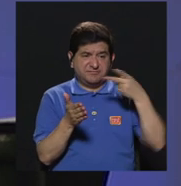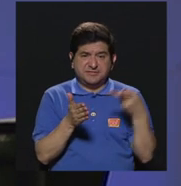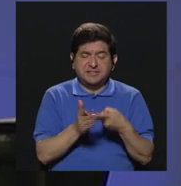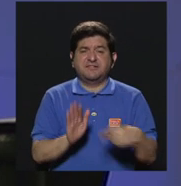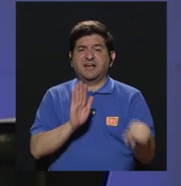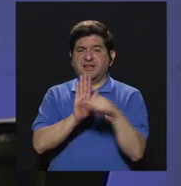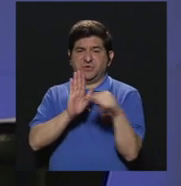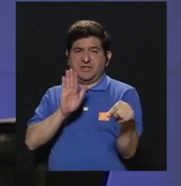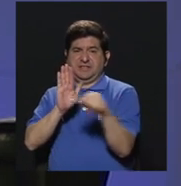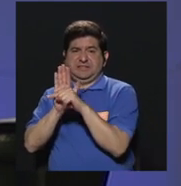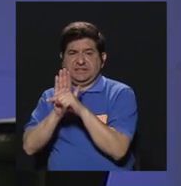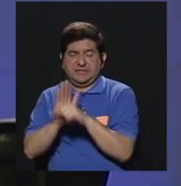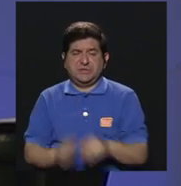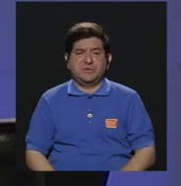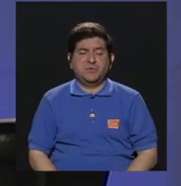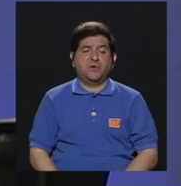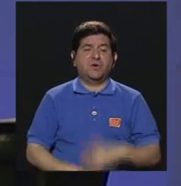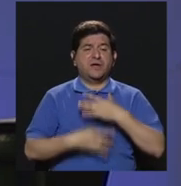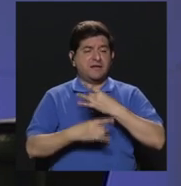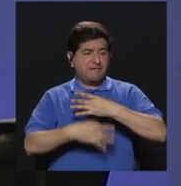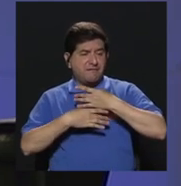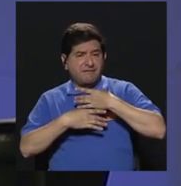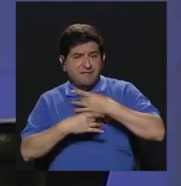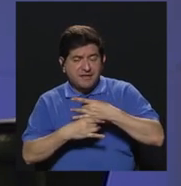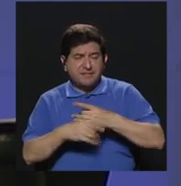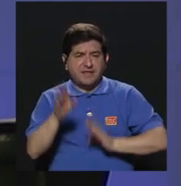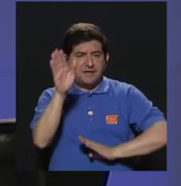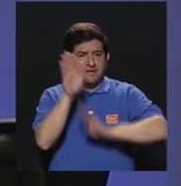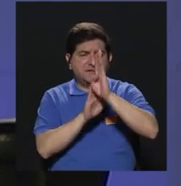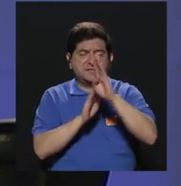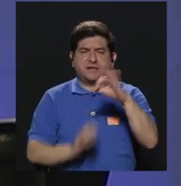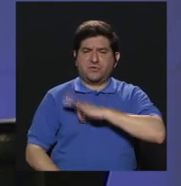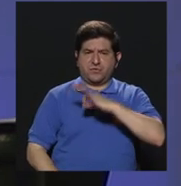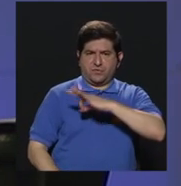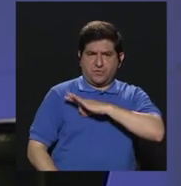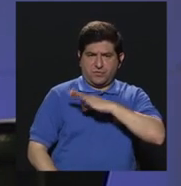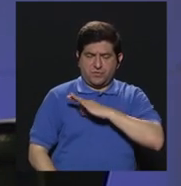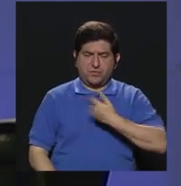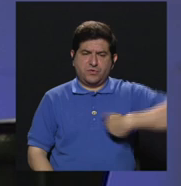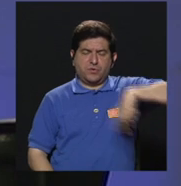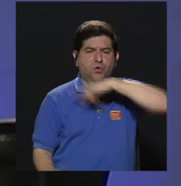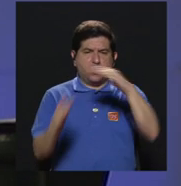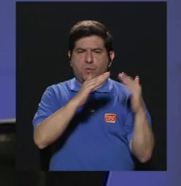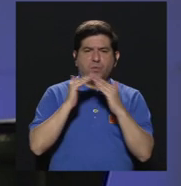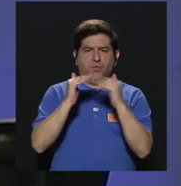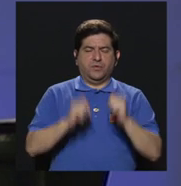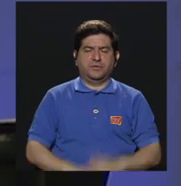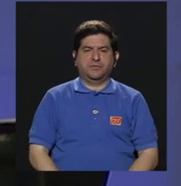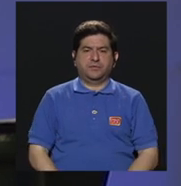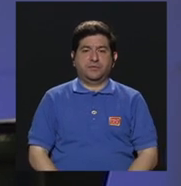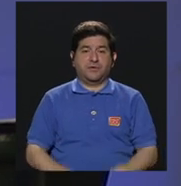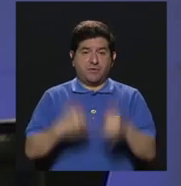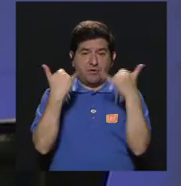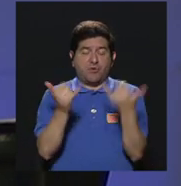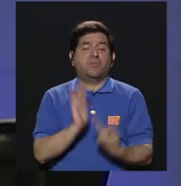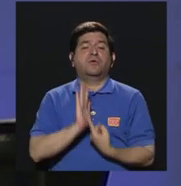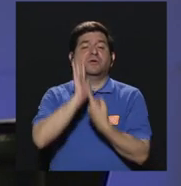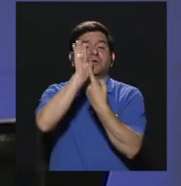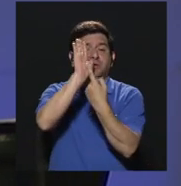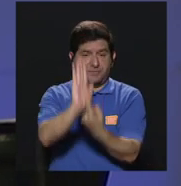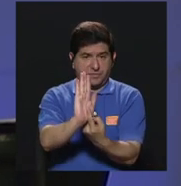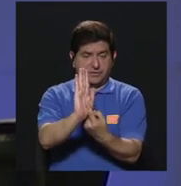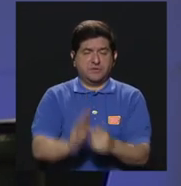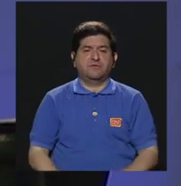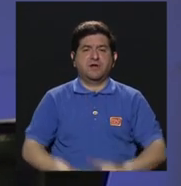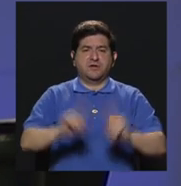muy negativos en las aspiraciones de desarrollo y bienestar de nuestro pueblo, tal y como ha quedado